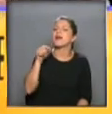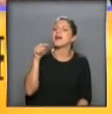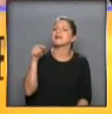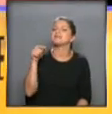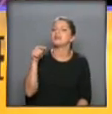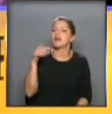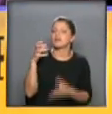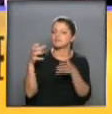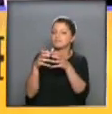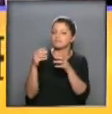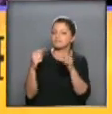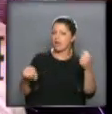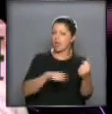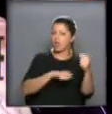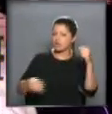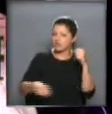decidir, creo que está tocando un chelo.